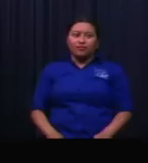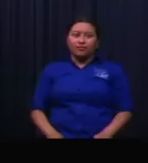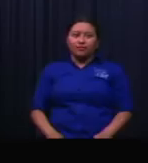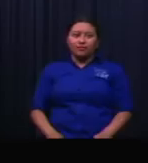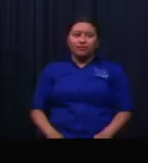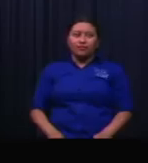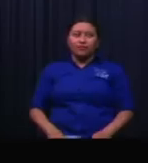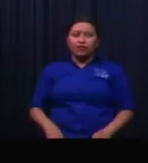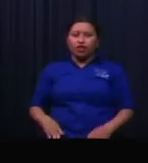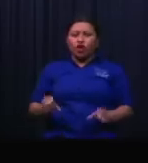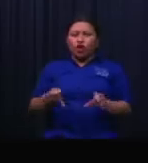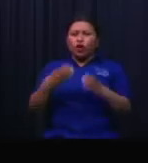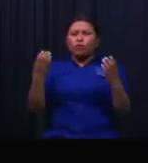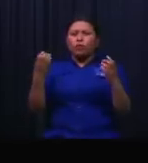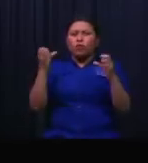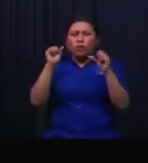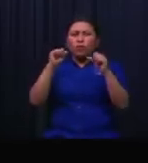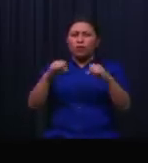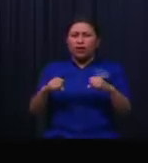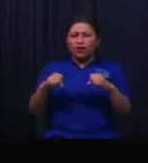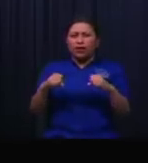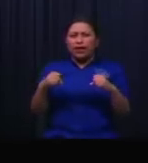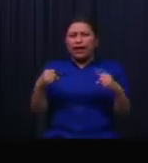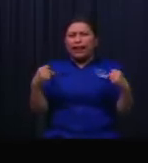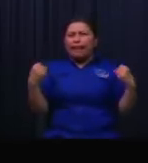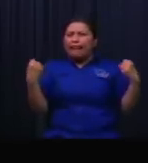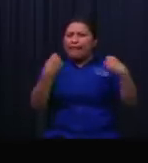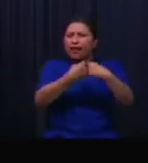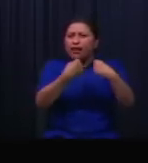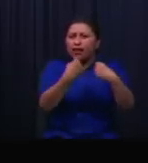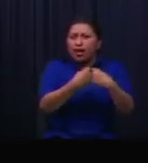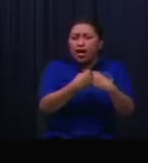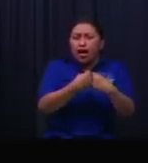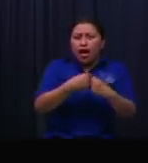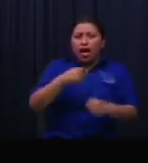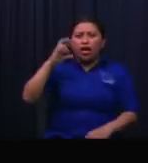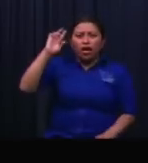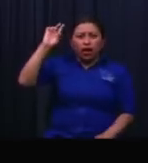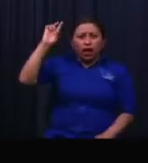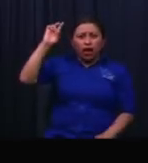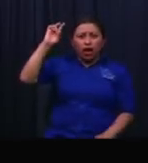¿Cómo puede ser la hostilidad? Puede ser física y psicológica.